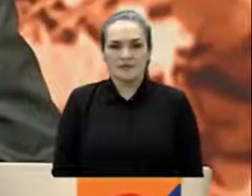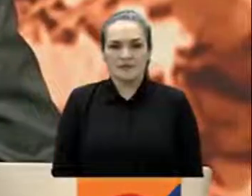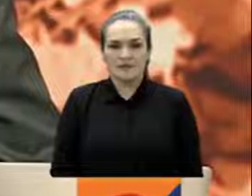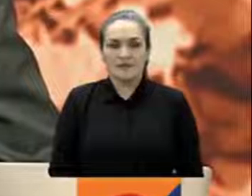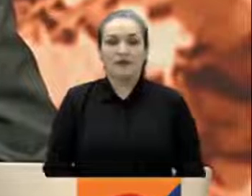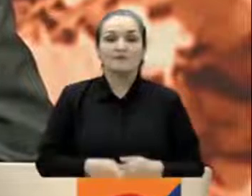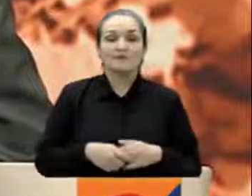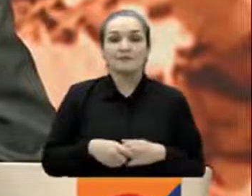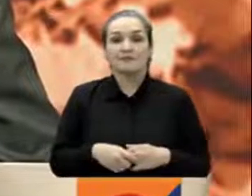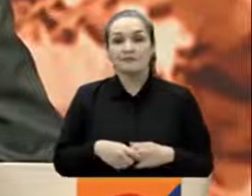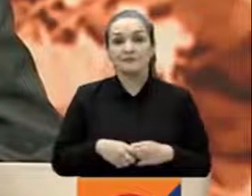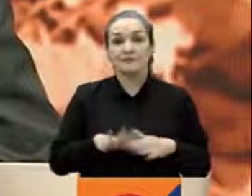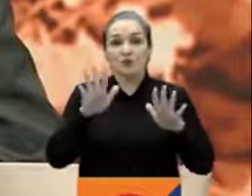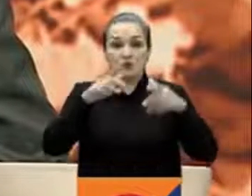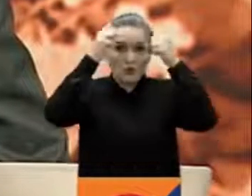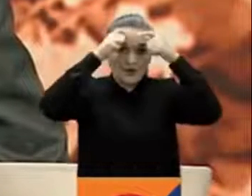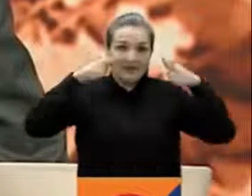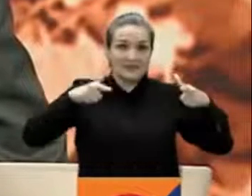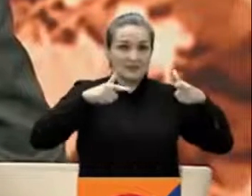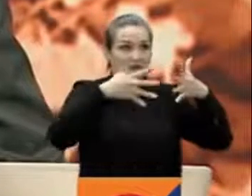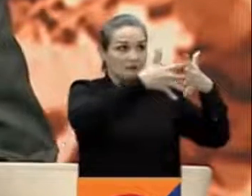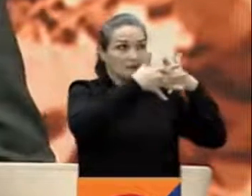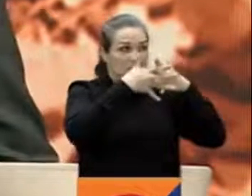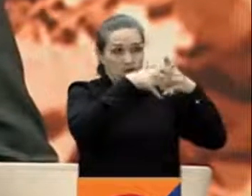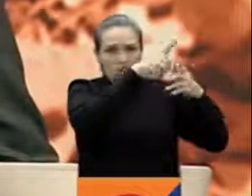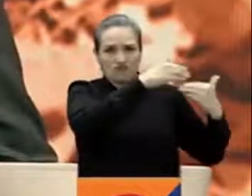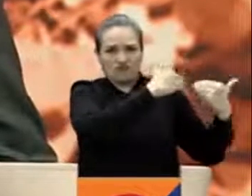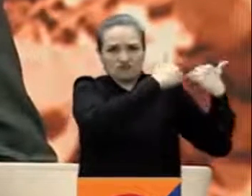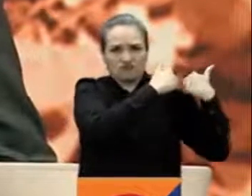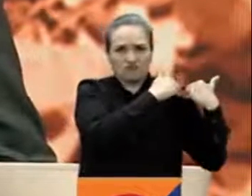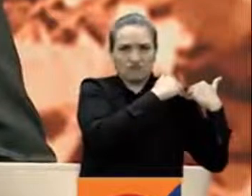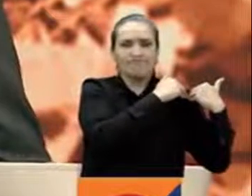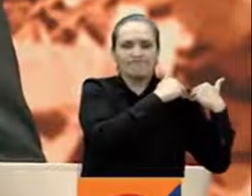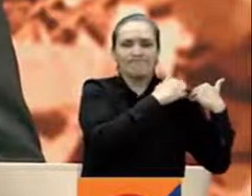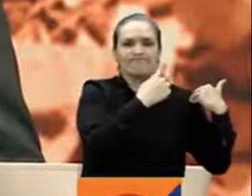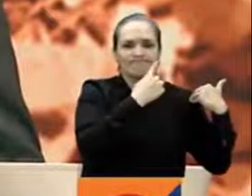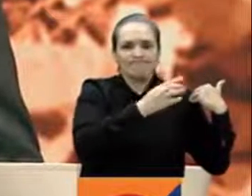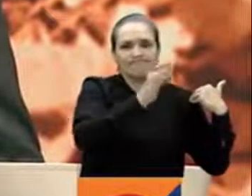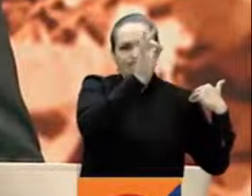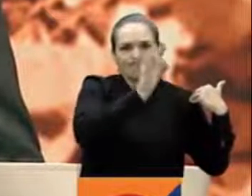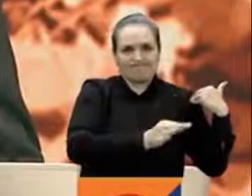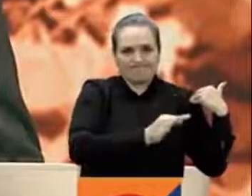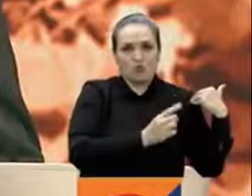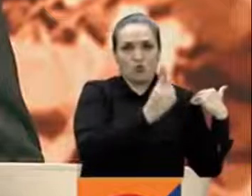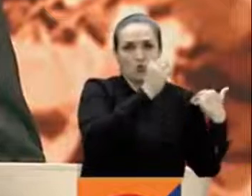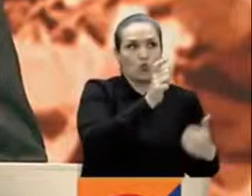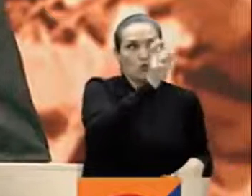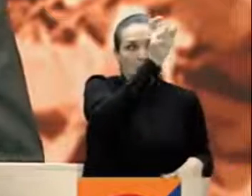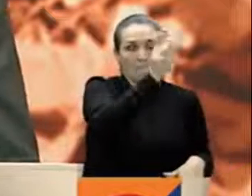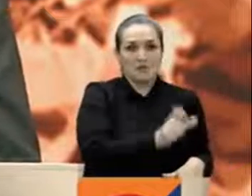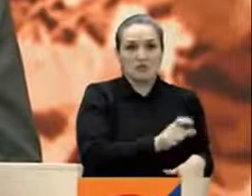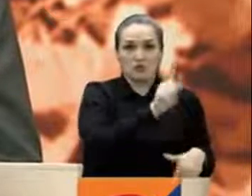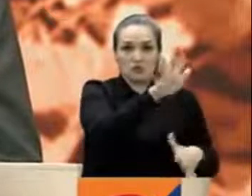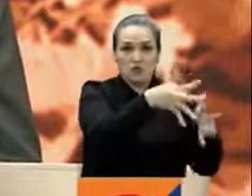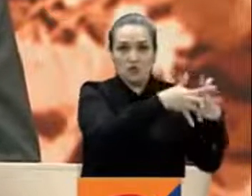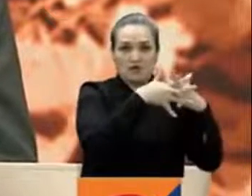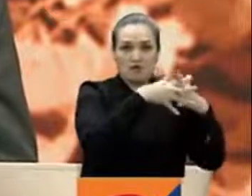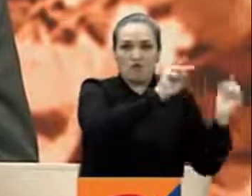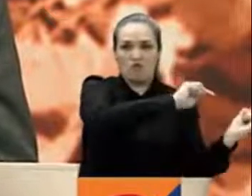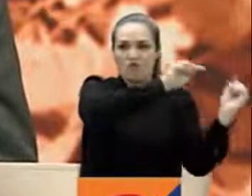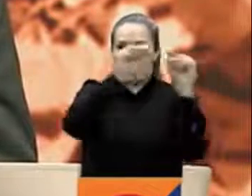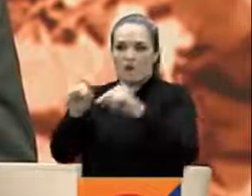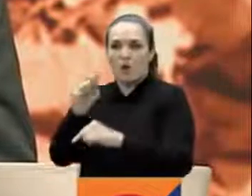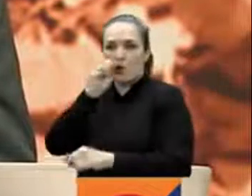El Departamento de Estado de los Estados Unidos dio a conocer que un segundo ciudadano de ese país murió en combate luchando por Ucrania y advirtió que